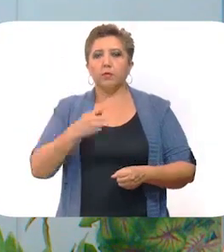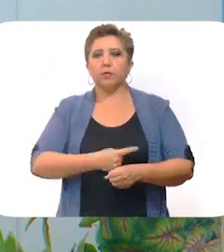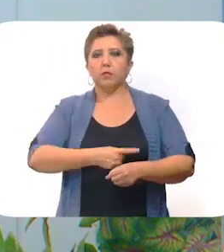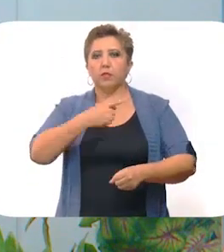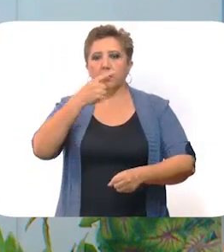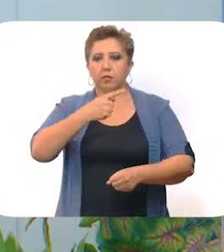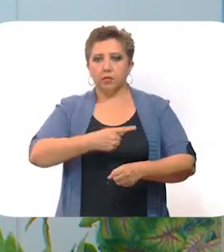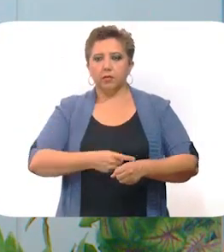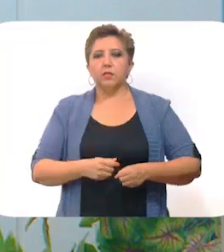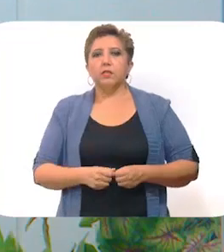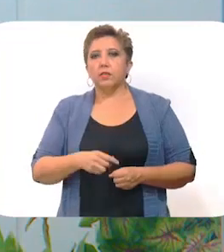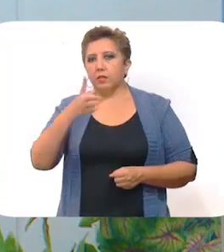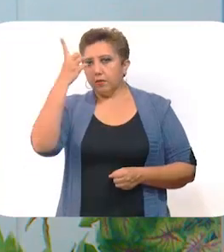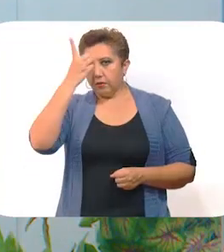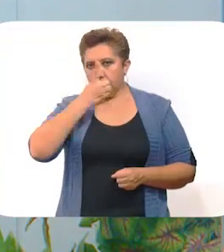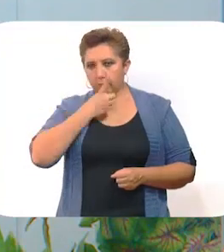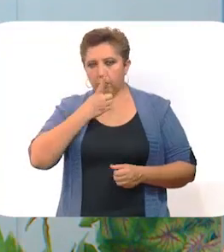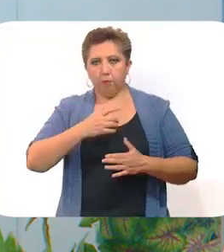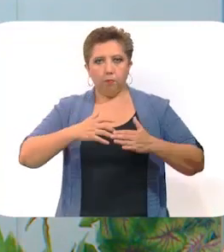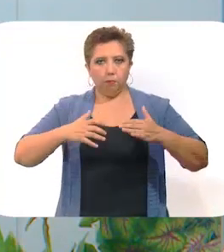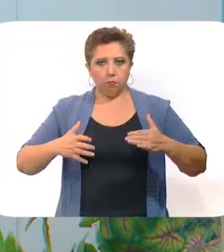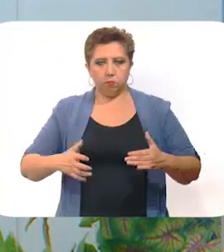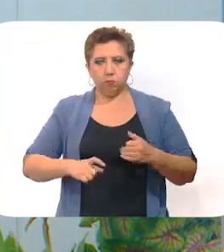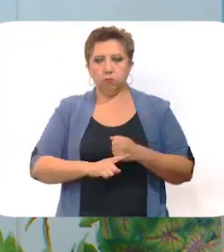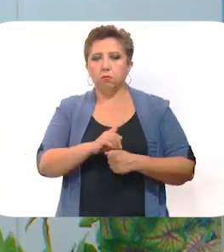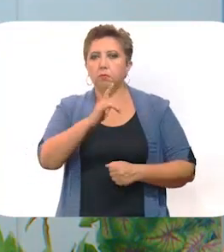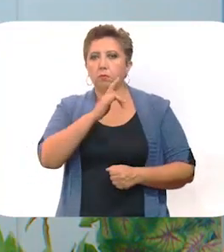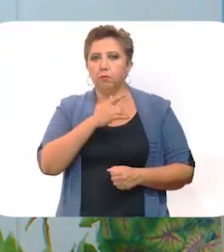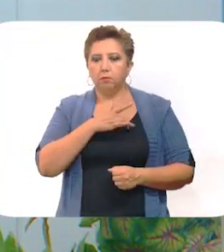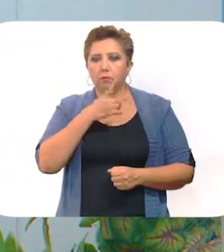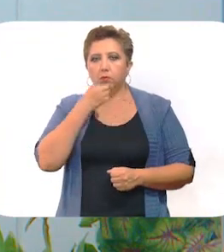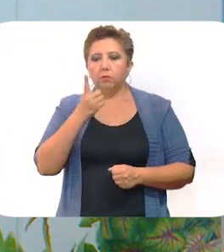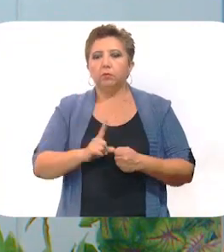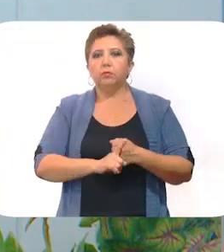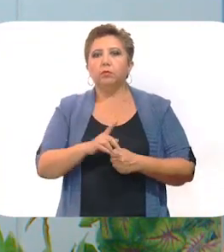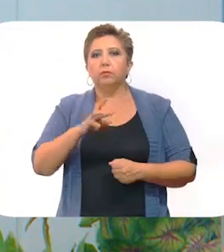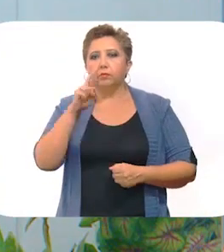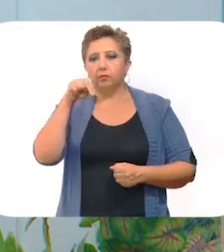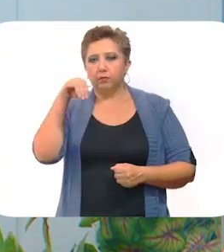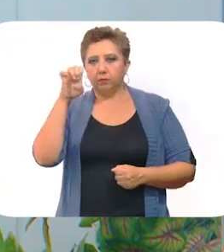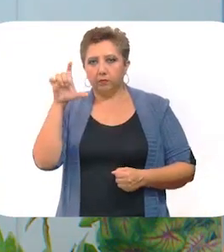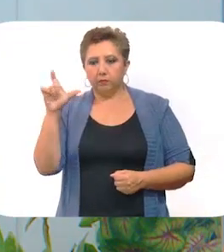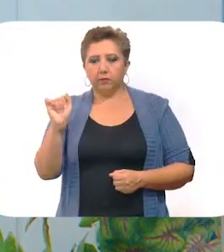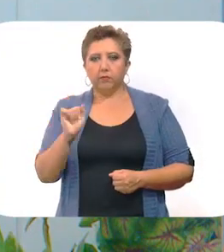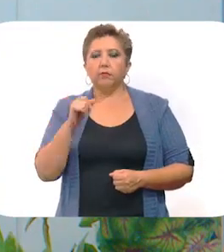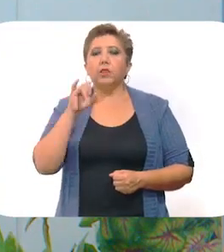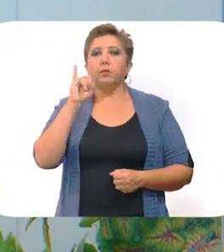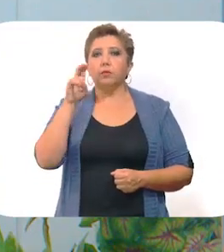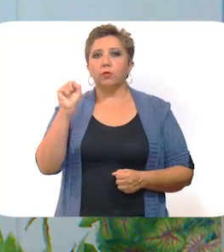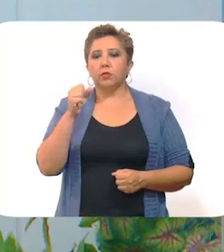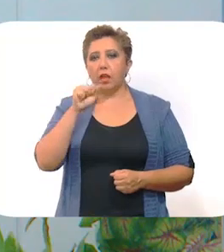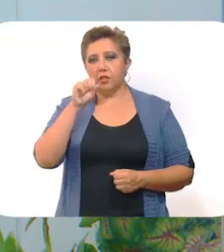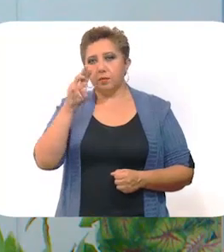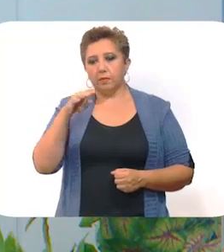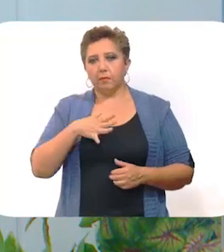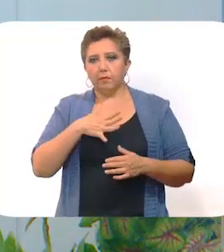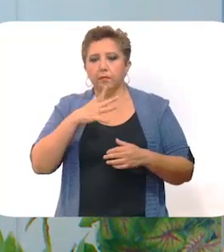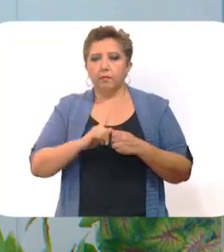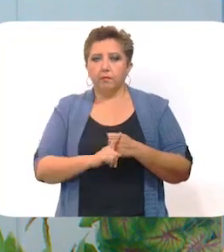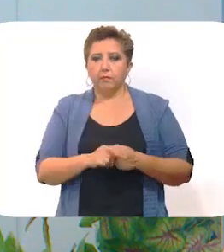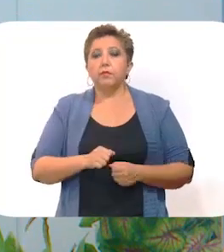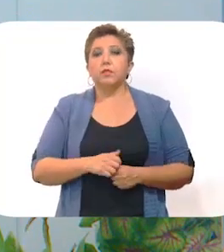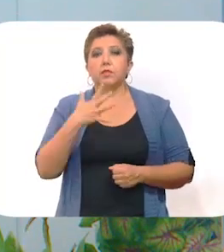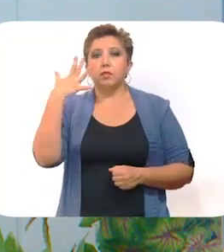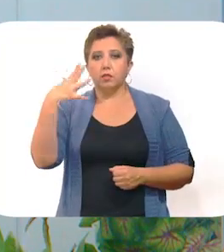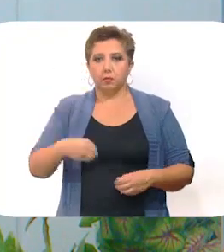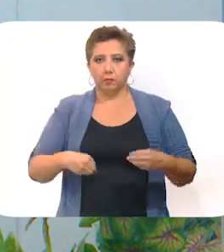hipertensión arterial, diabetes, obesidad, cardiopatía, insuficiencia renal crónica, inmunosupresión y asma. 5 de ellos residían